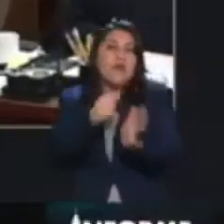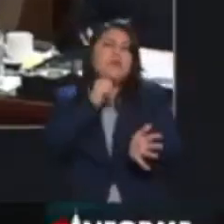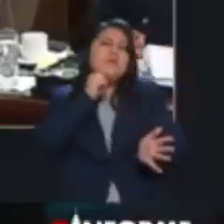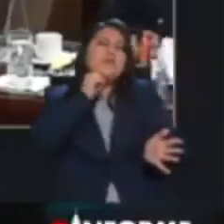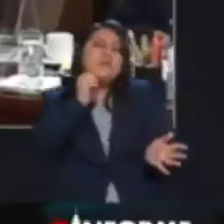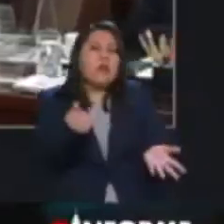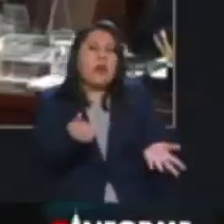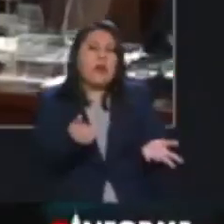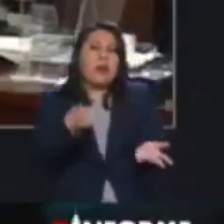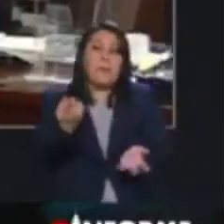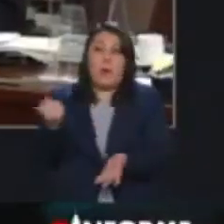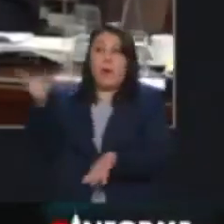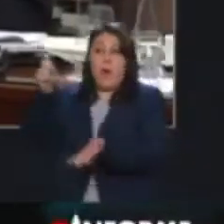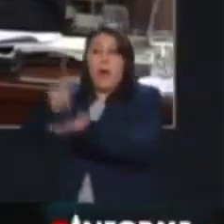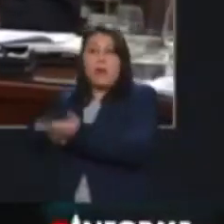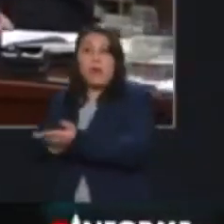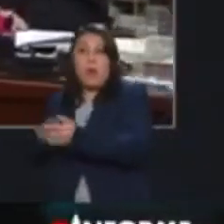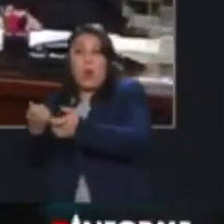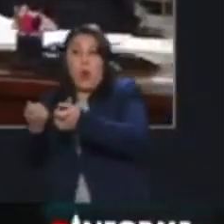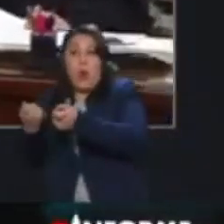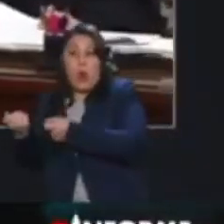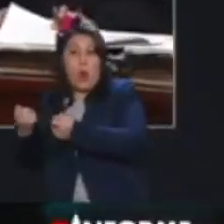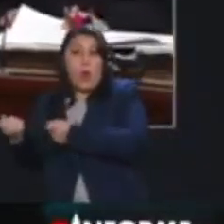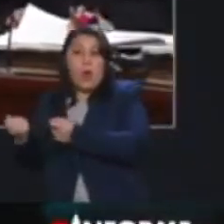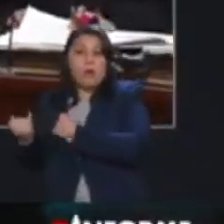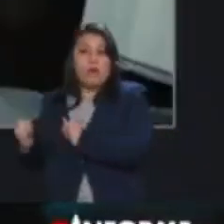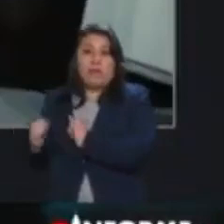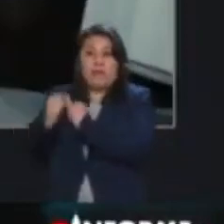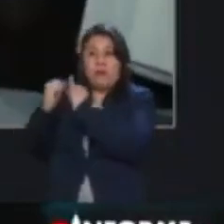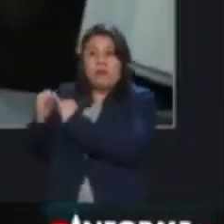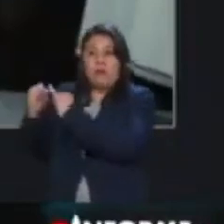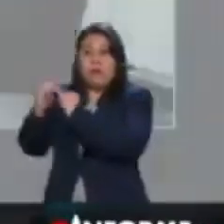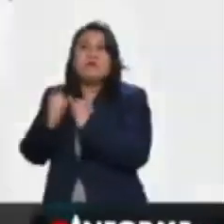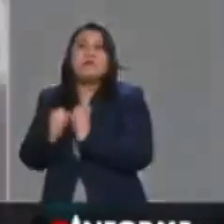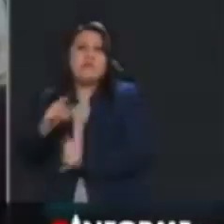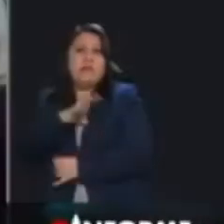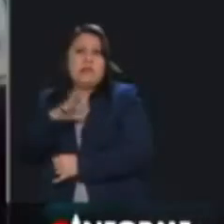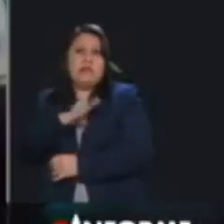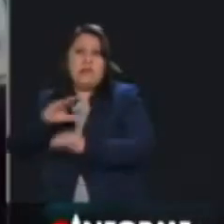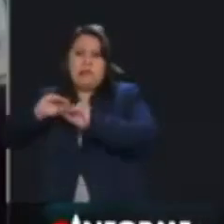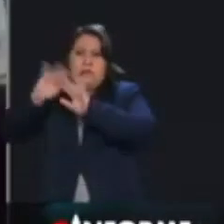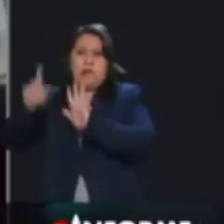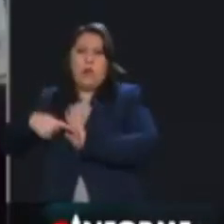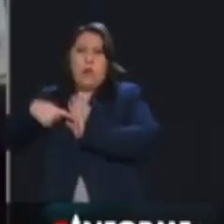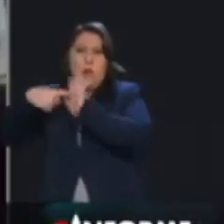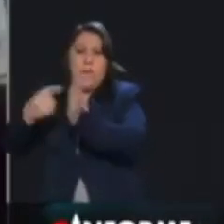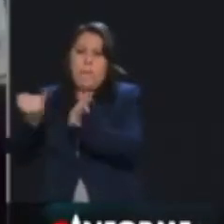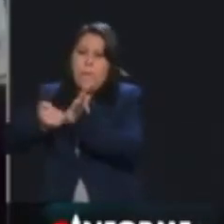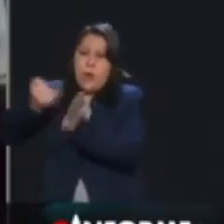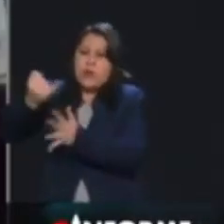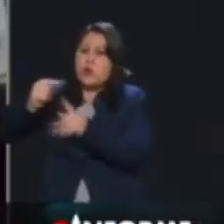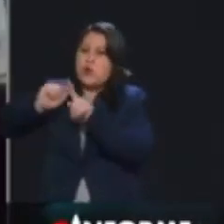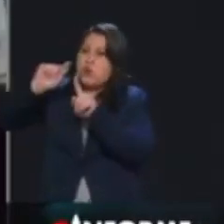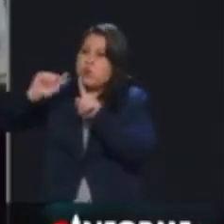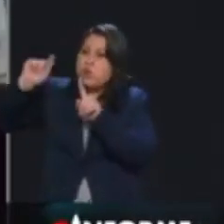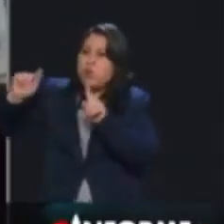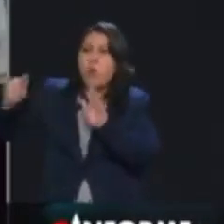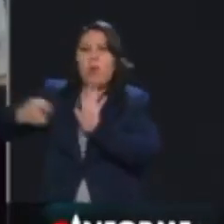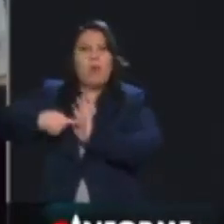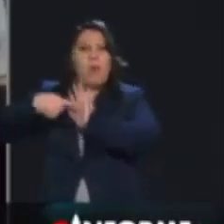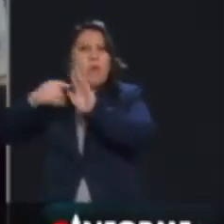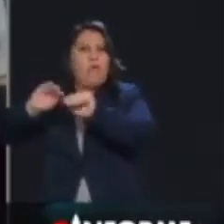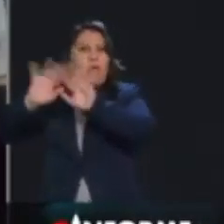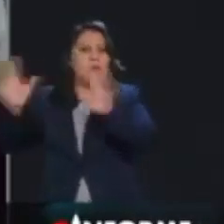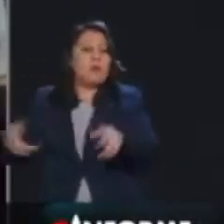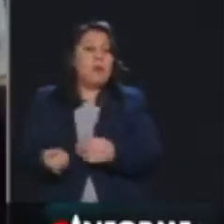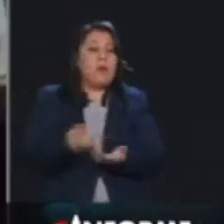gobierno sí tiene, ¿no?, órgano desconcentrado, órgano descentralizado. Entonces aquí como que sí era parte del CONACYT, pero no era parte del CONACYT porque era una asociación civil, y